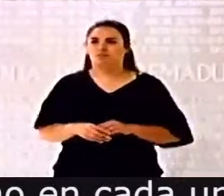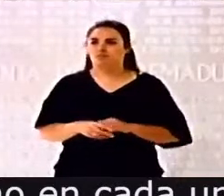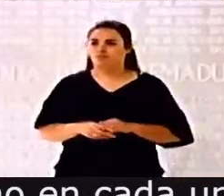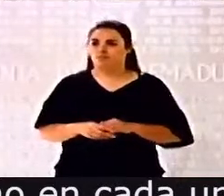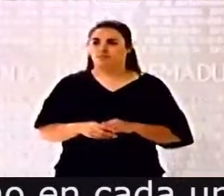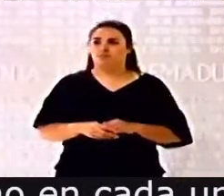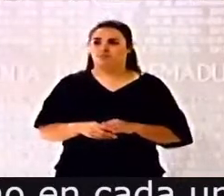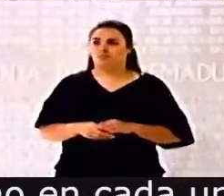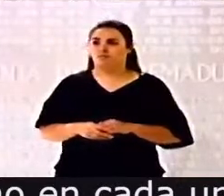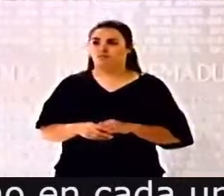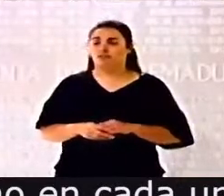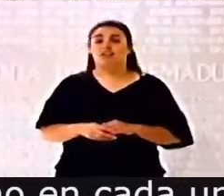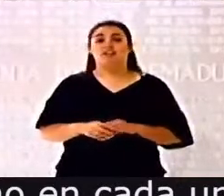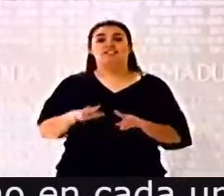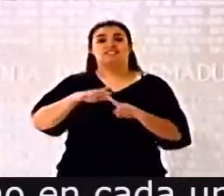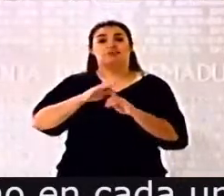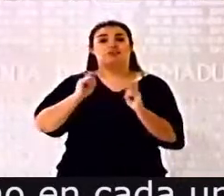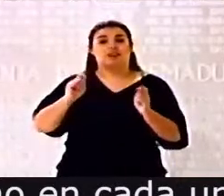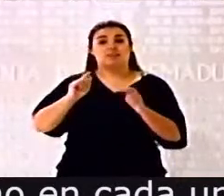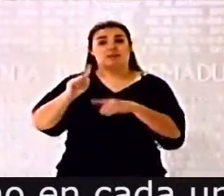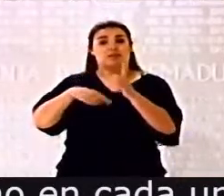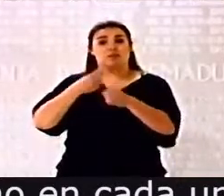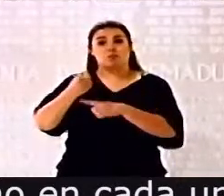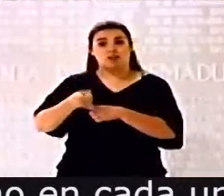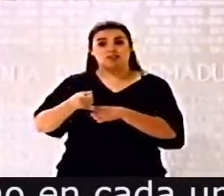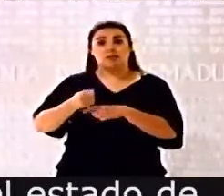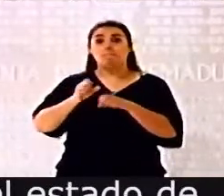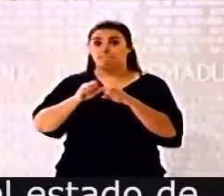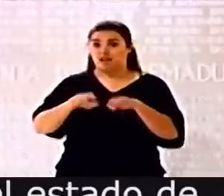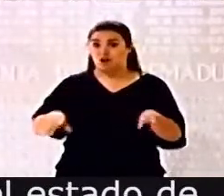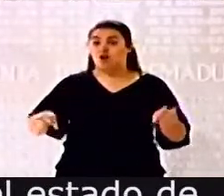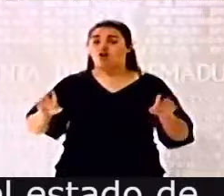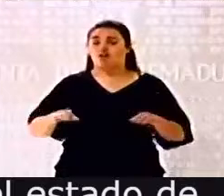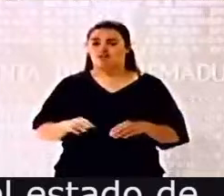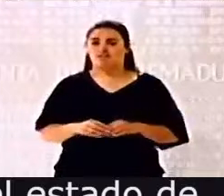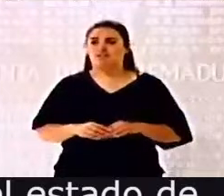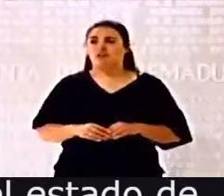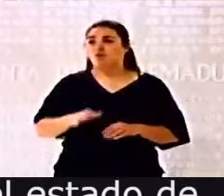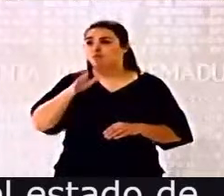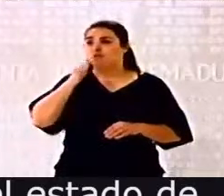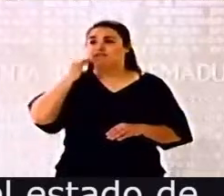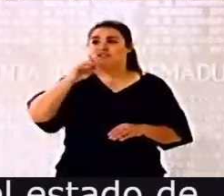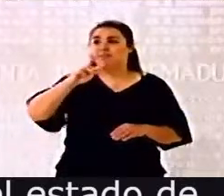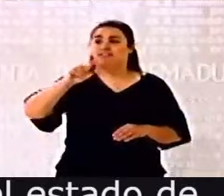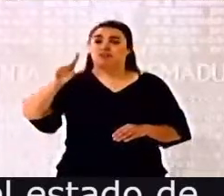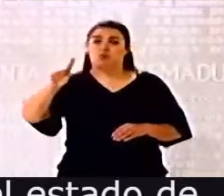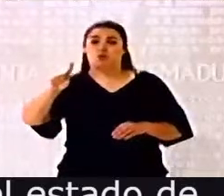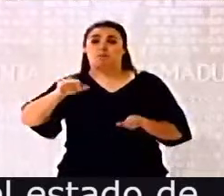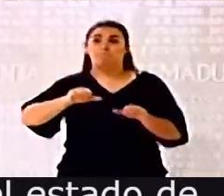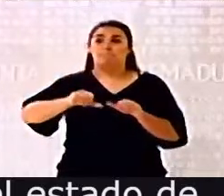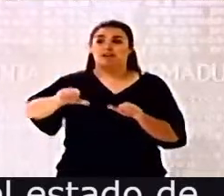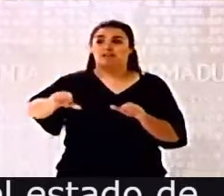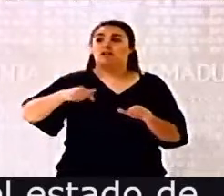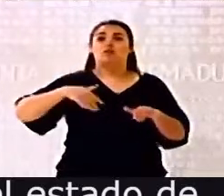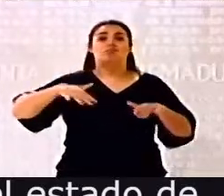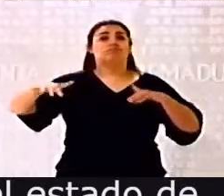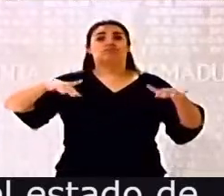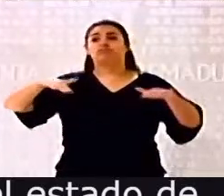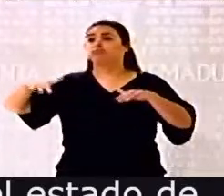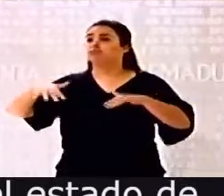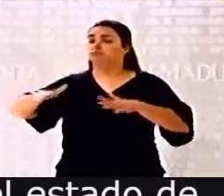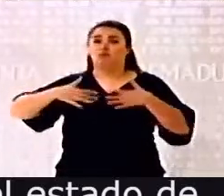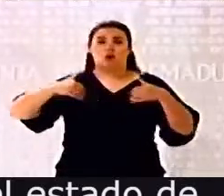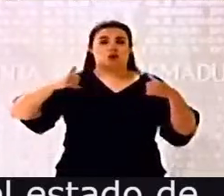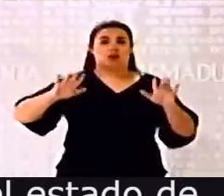Y cuando no estemos en el estado de alarma, todavía más. Porque a partir del día 21, aquí se puede mover todo el mundo por todos